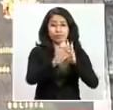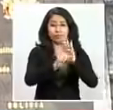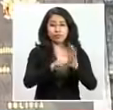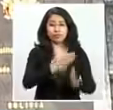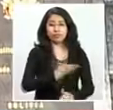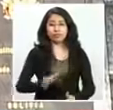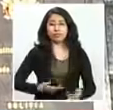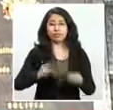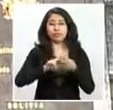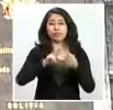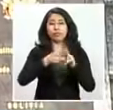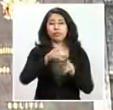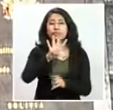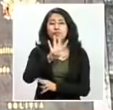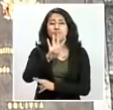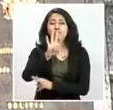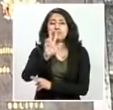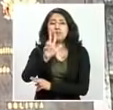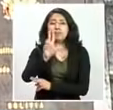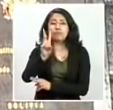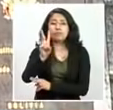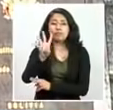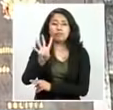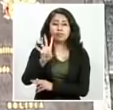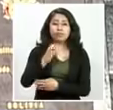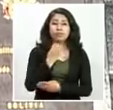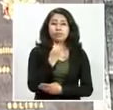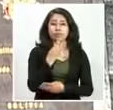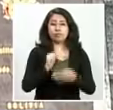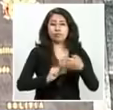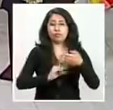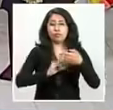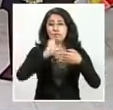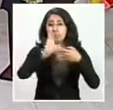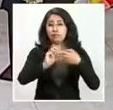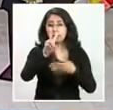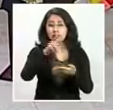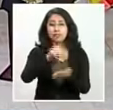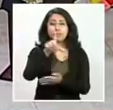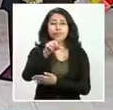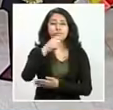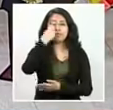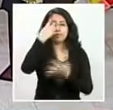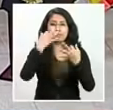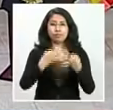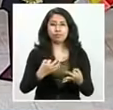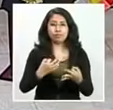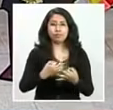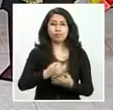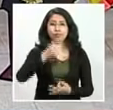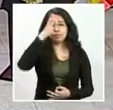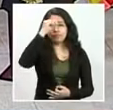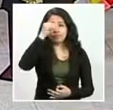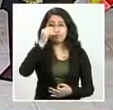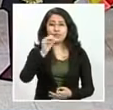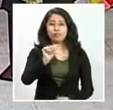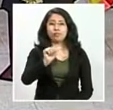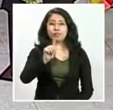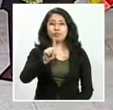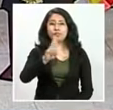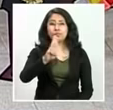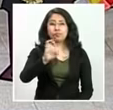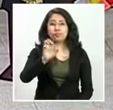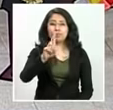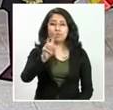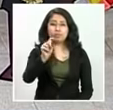número 4364 de 14 de octubre de 2020, se designó al ciudadano Alberto Javier Morales